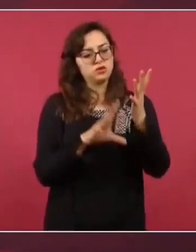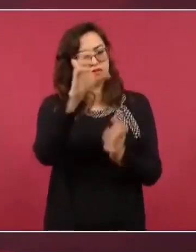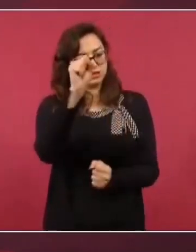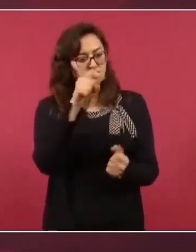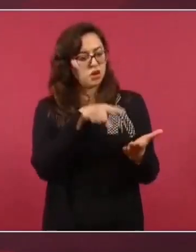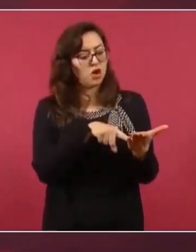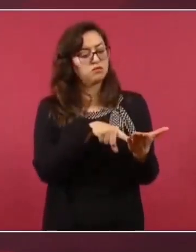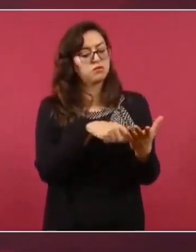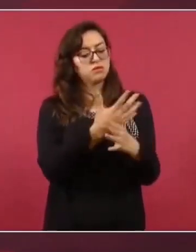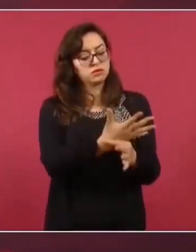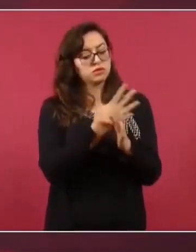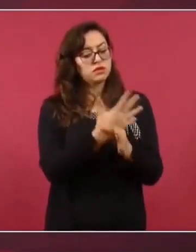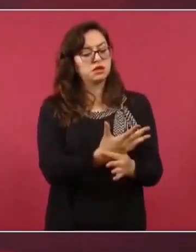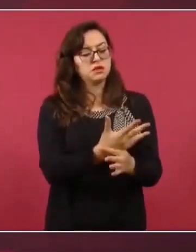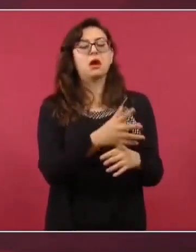en el fondo.